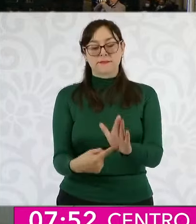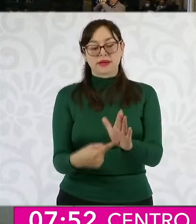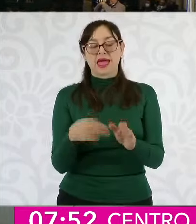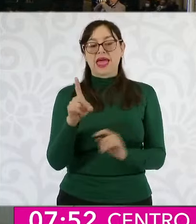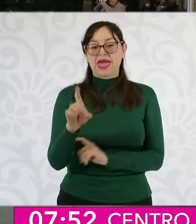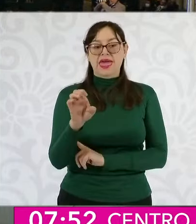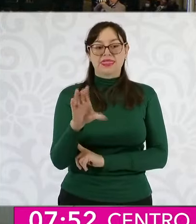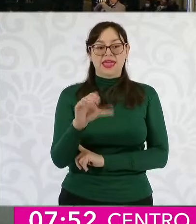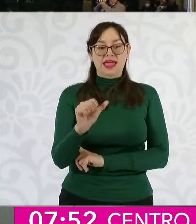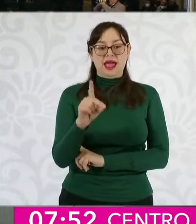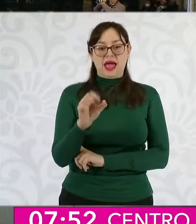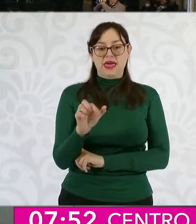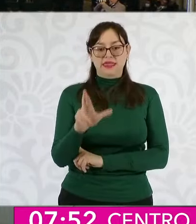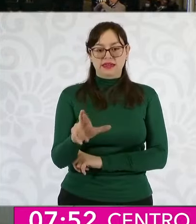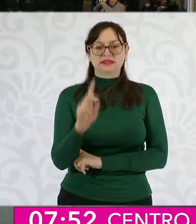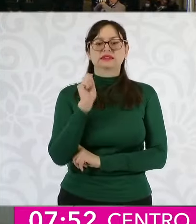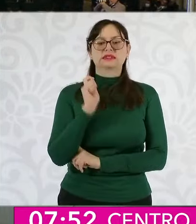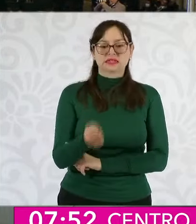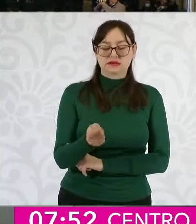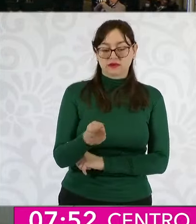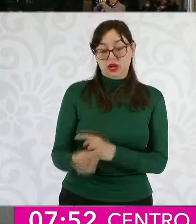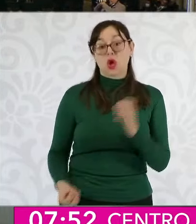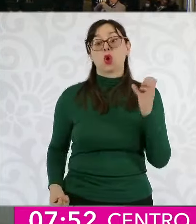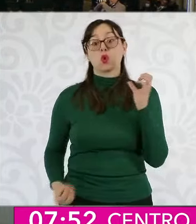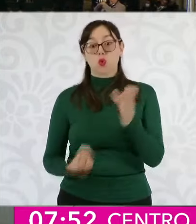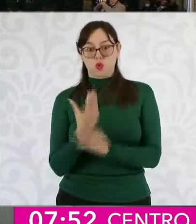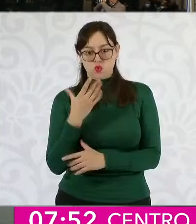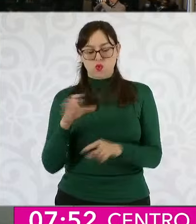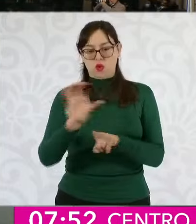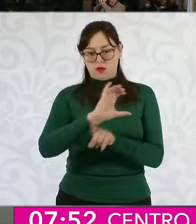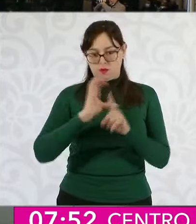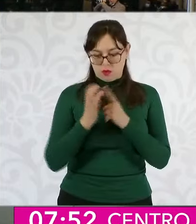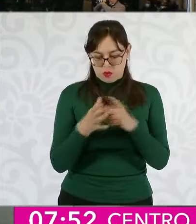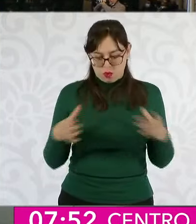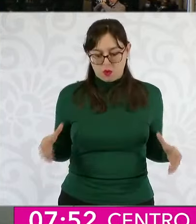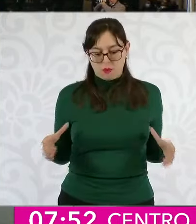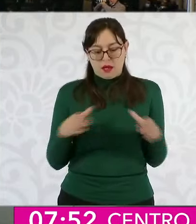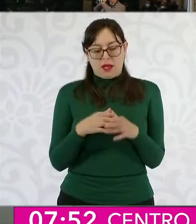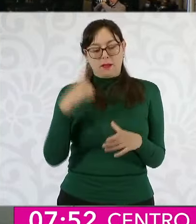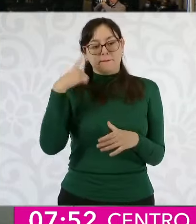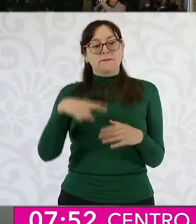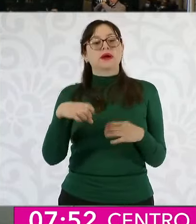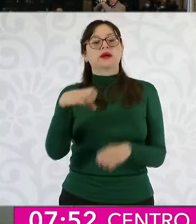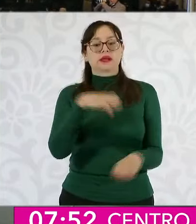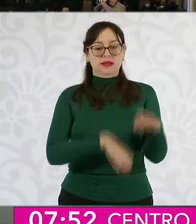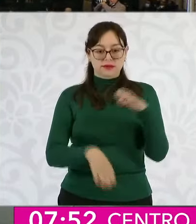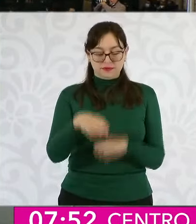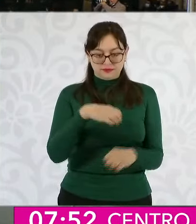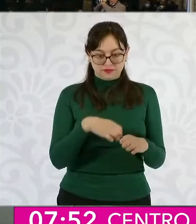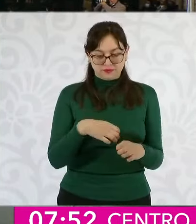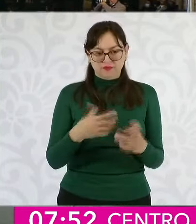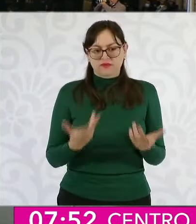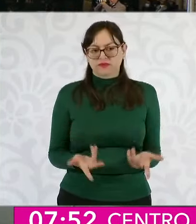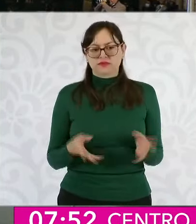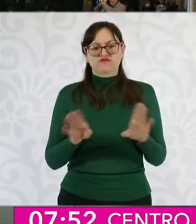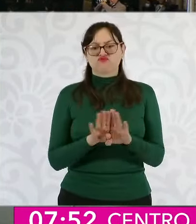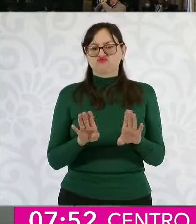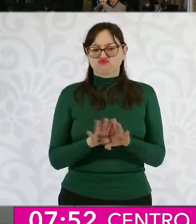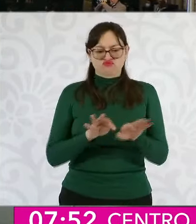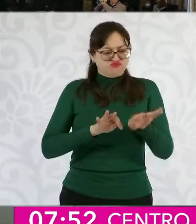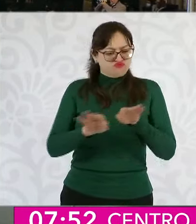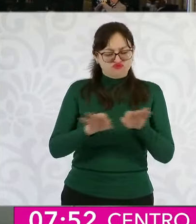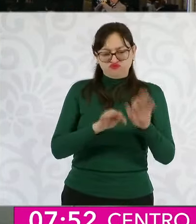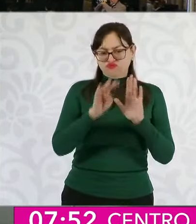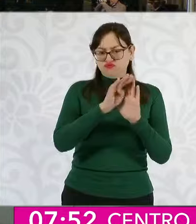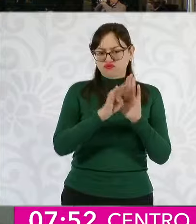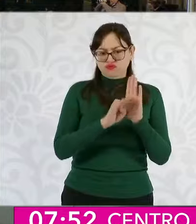del Consejo Asesor de Desarrollo Económico Regional y Relocalización, las tareas del Consejo y un poquito más sobre